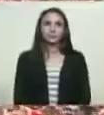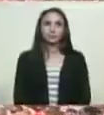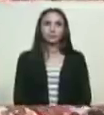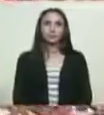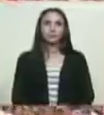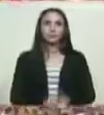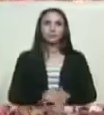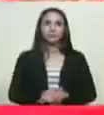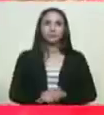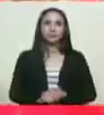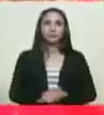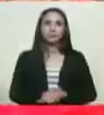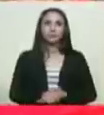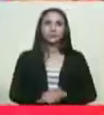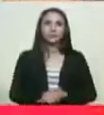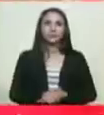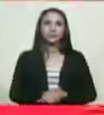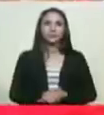Tengo un plan.